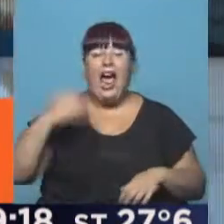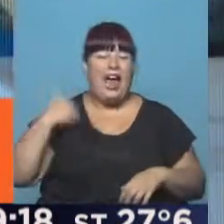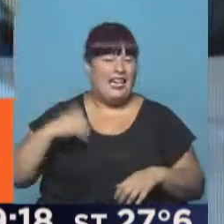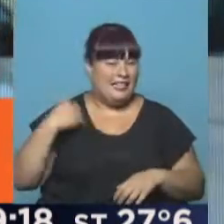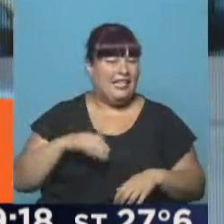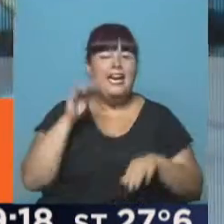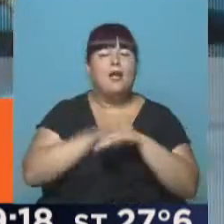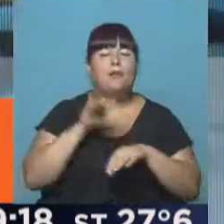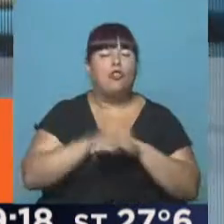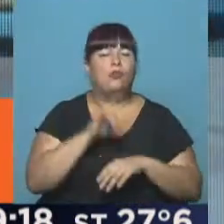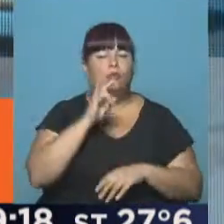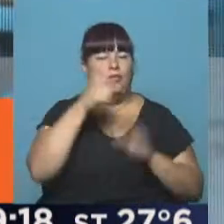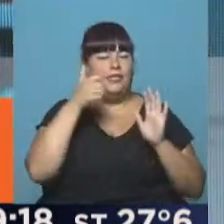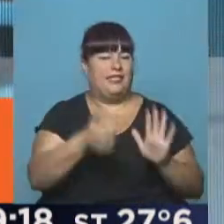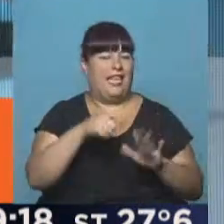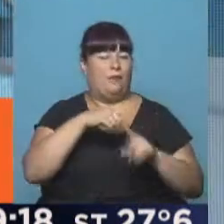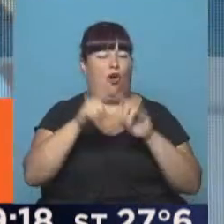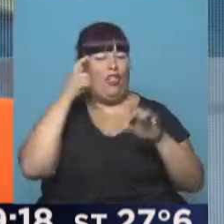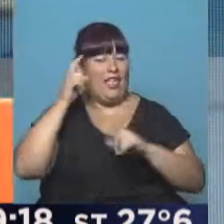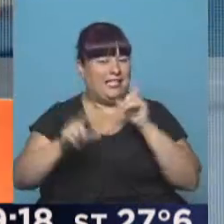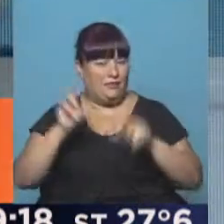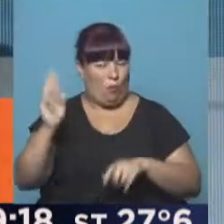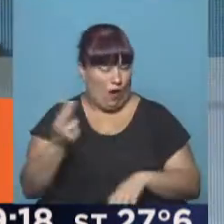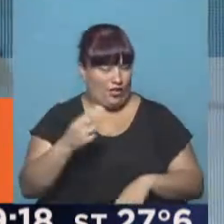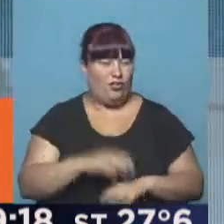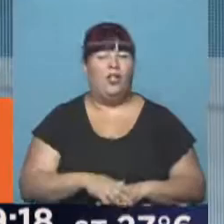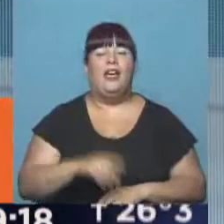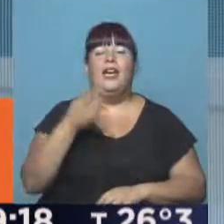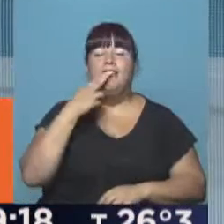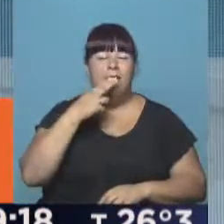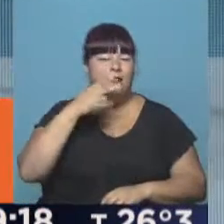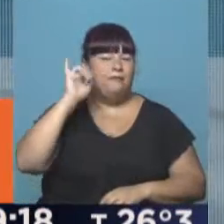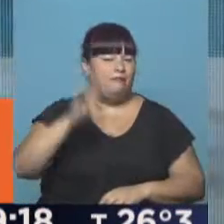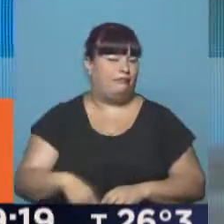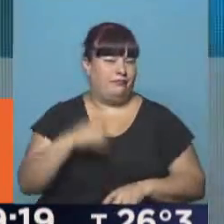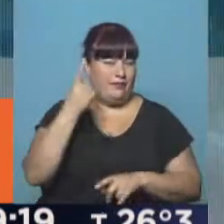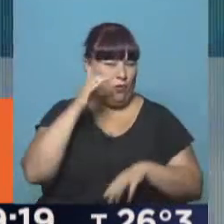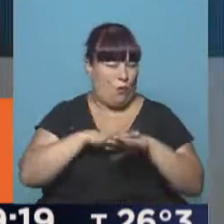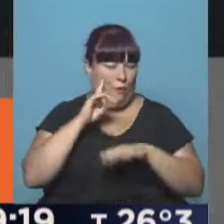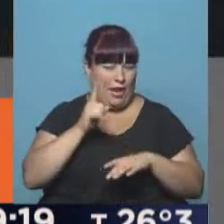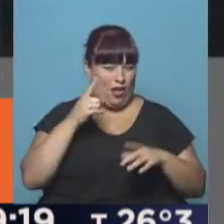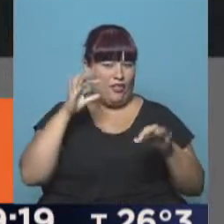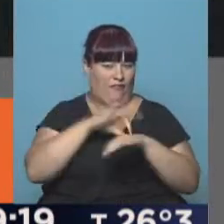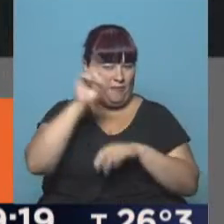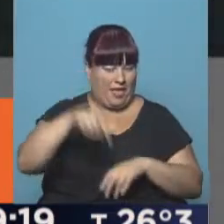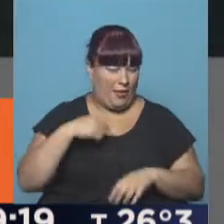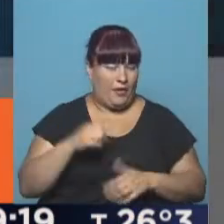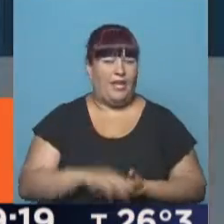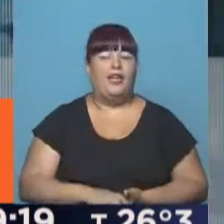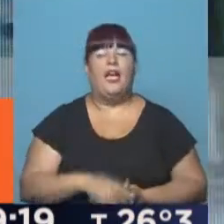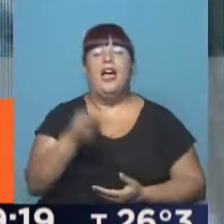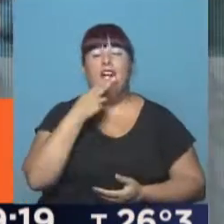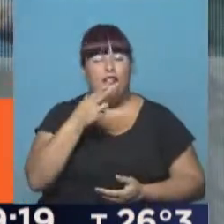Argentina son responsables de 6 de cada 10 muertes, las enfermedades crónicas, y el tabaco es el principal factor de riesgo de estas enfermedades crónicas.